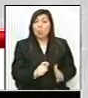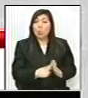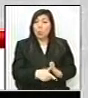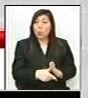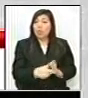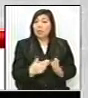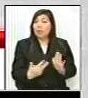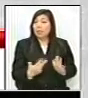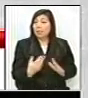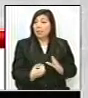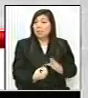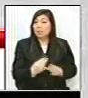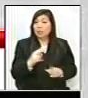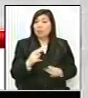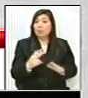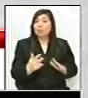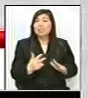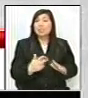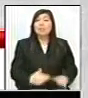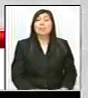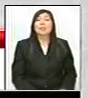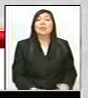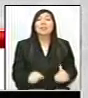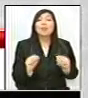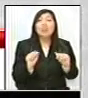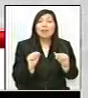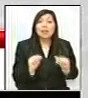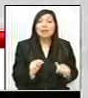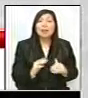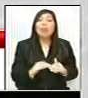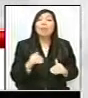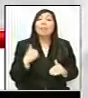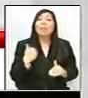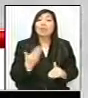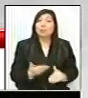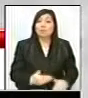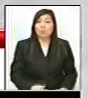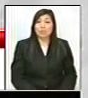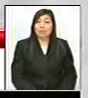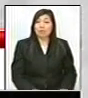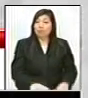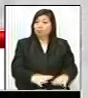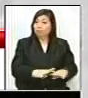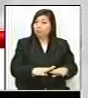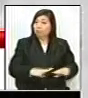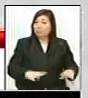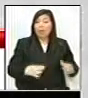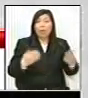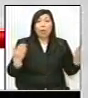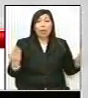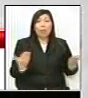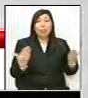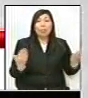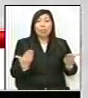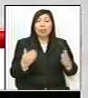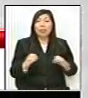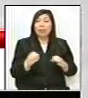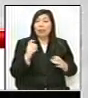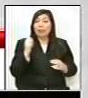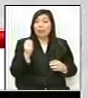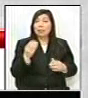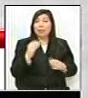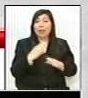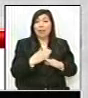del 13 de septiembre del 2018, esto es, posteriormente a la audiencia en donde realizamos el derecho